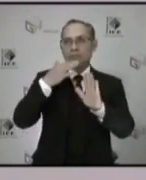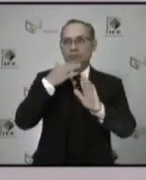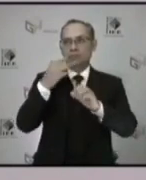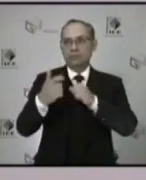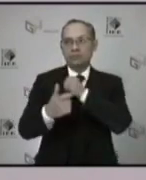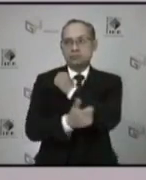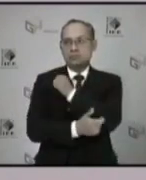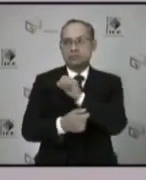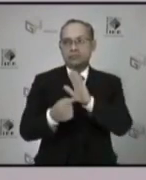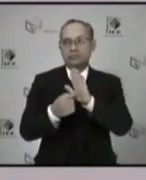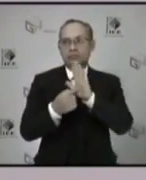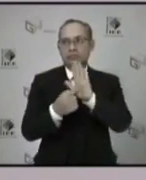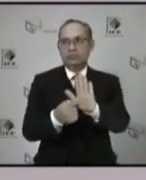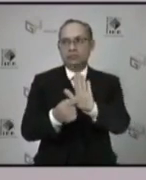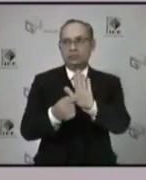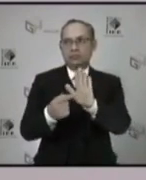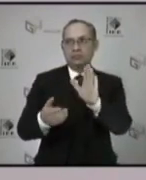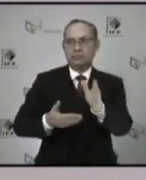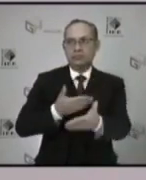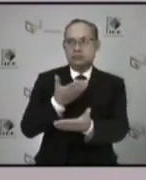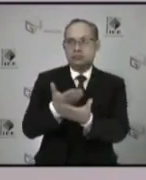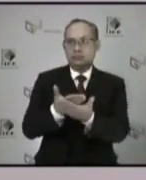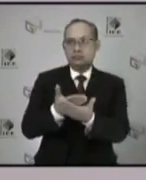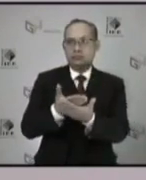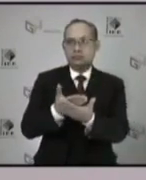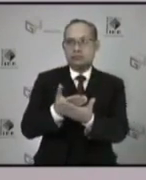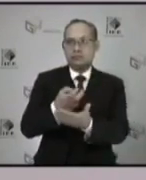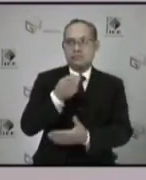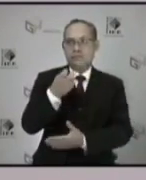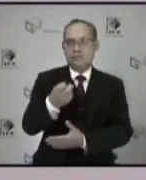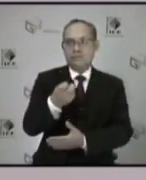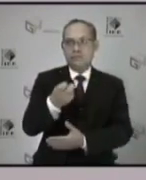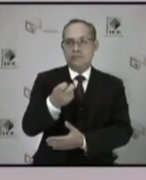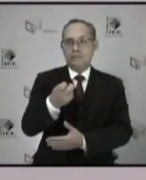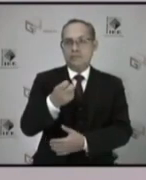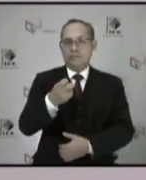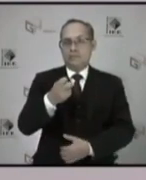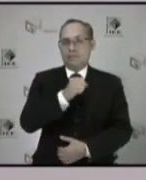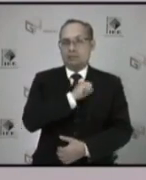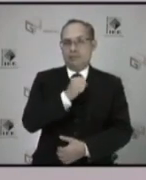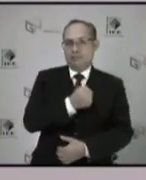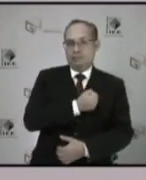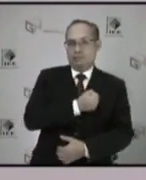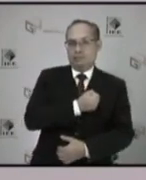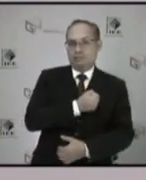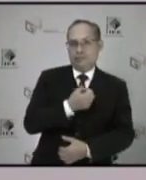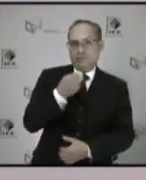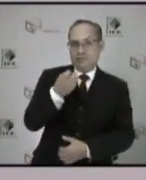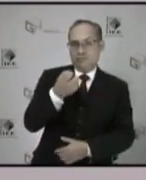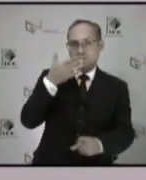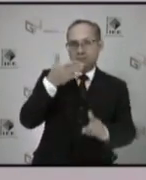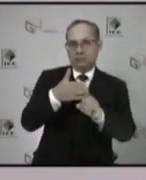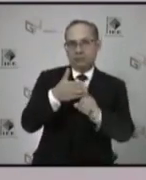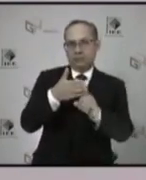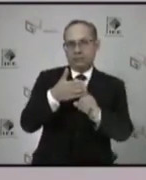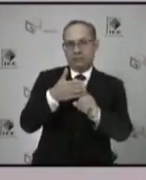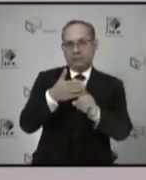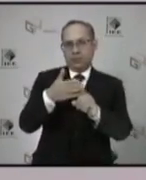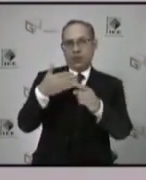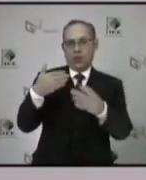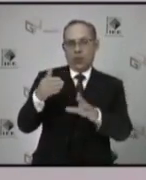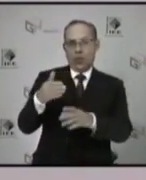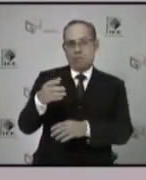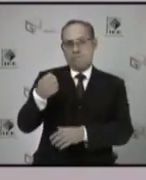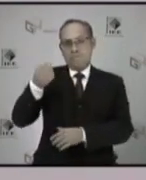medio ambiente. El acceso a la salud es un derecho y no es un privilegio. Hasta el día de hoy